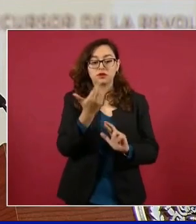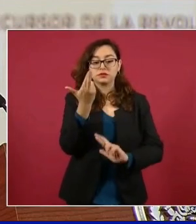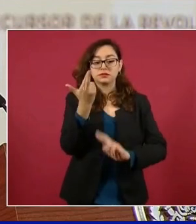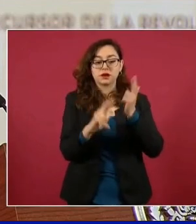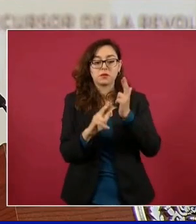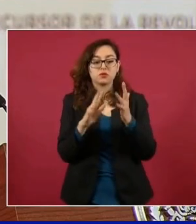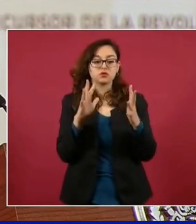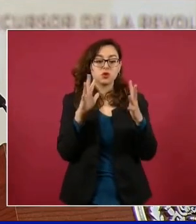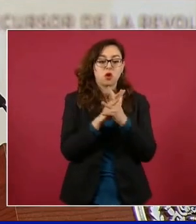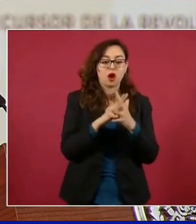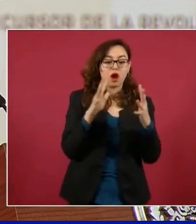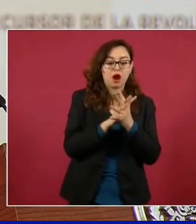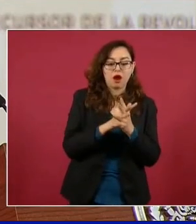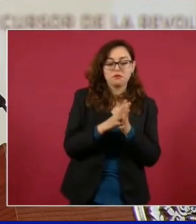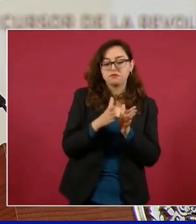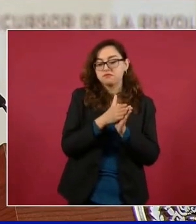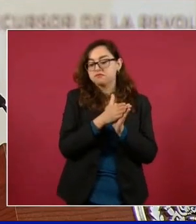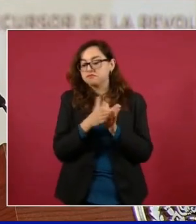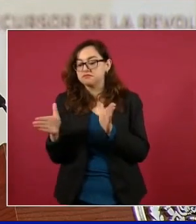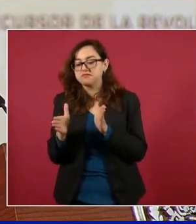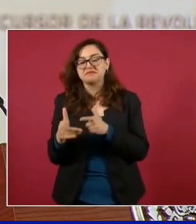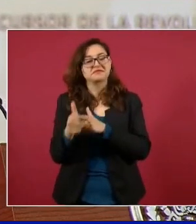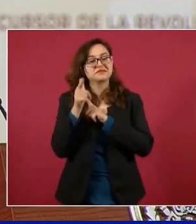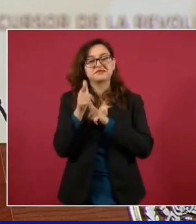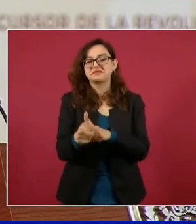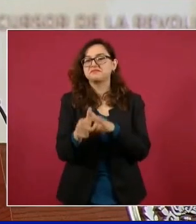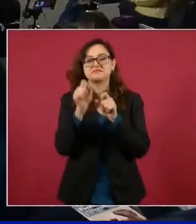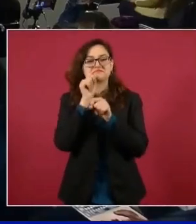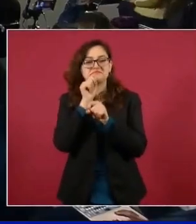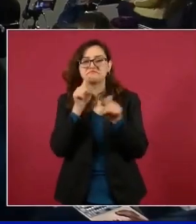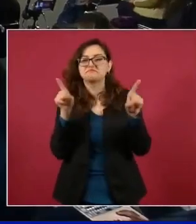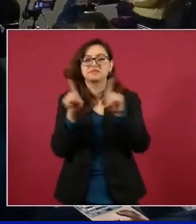a los diputados federales, a los senadores, y los gobernadores